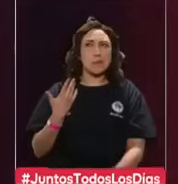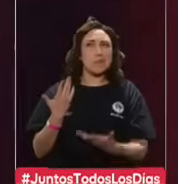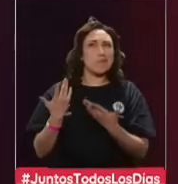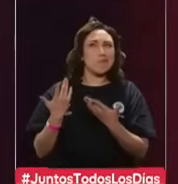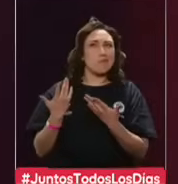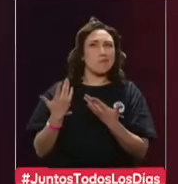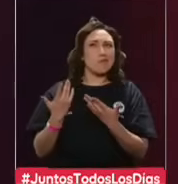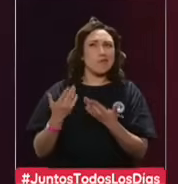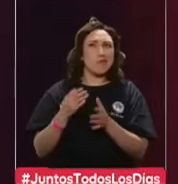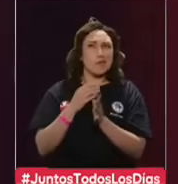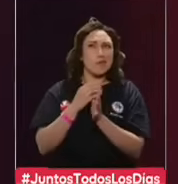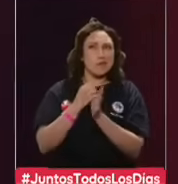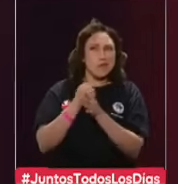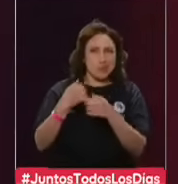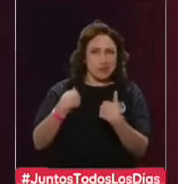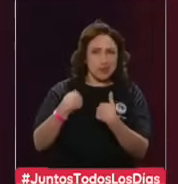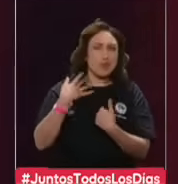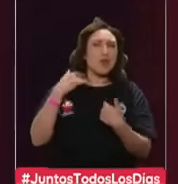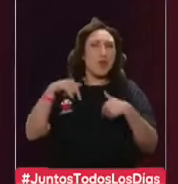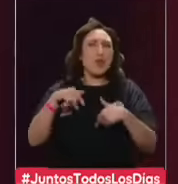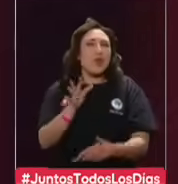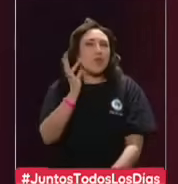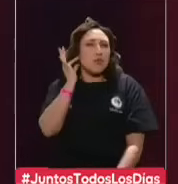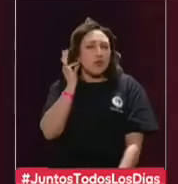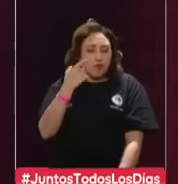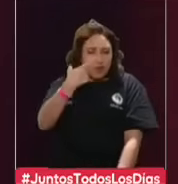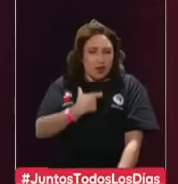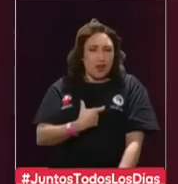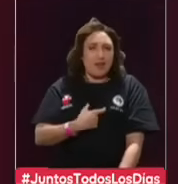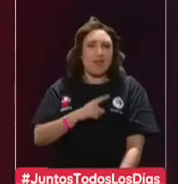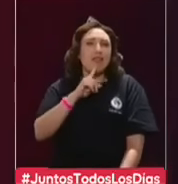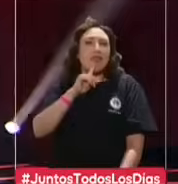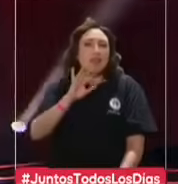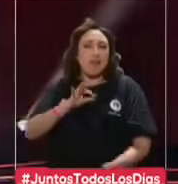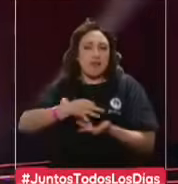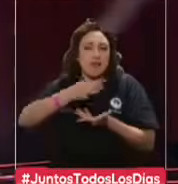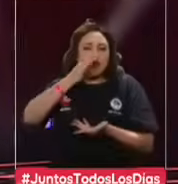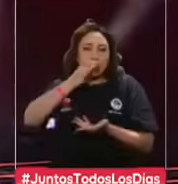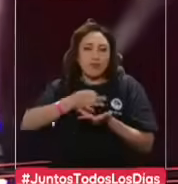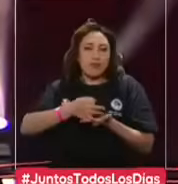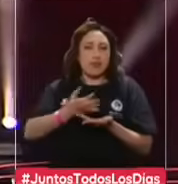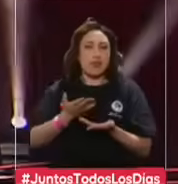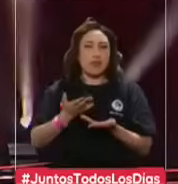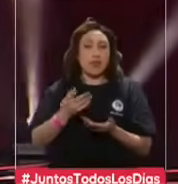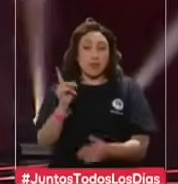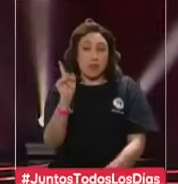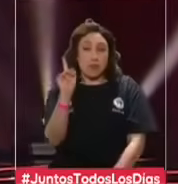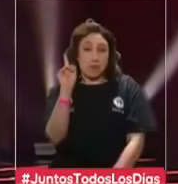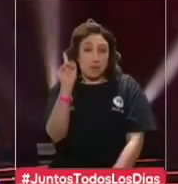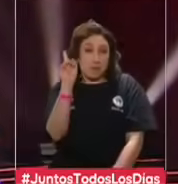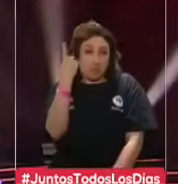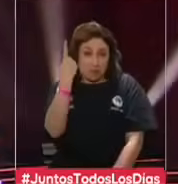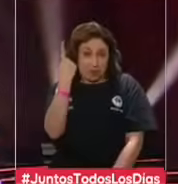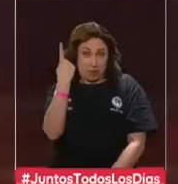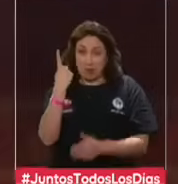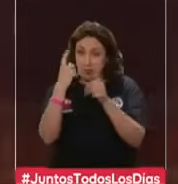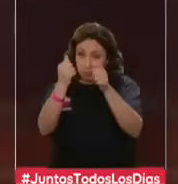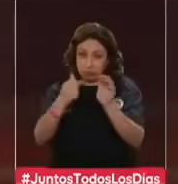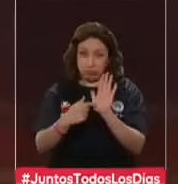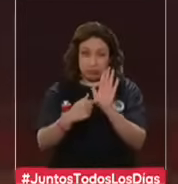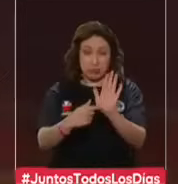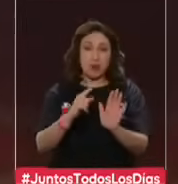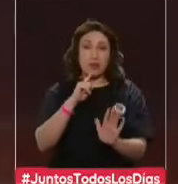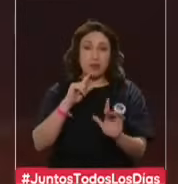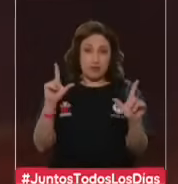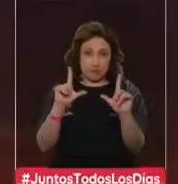té ahora, po, weona. ¿Cachai? O sea, mi primera campaña de un spot publicitario es